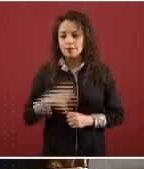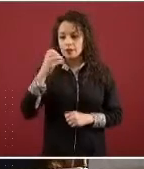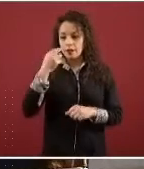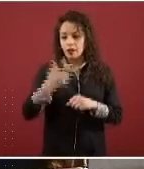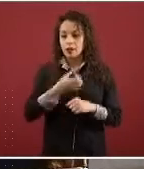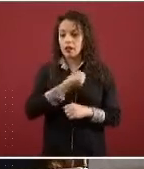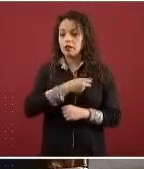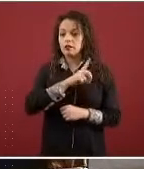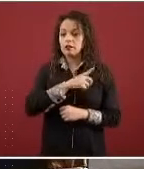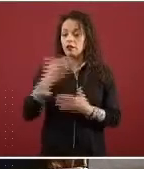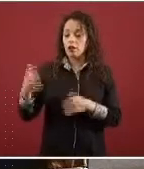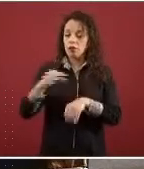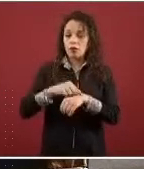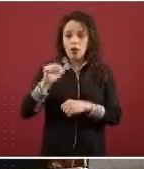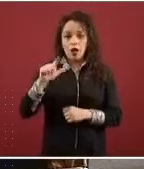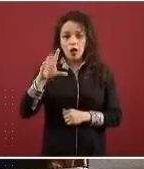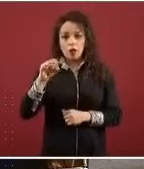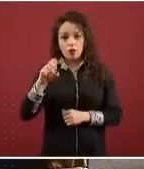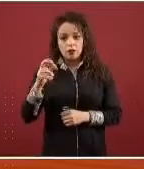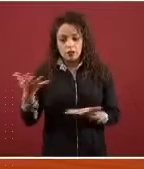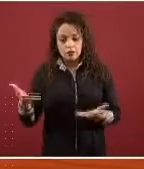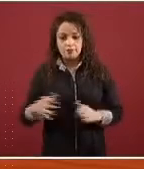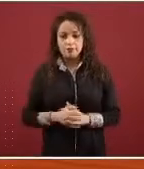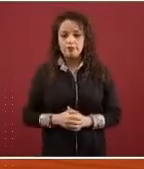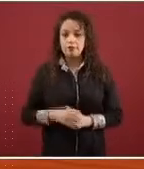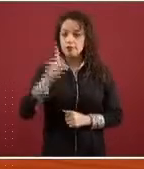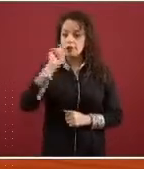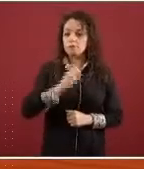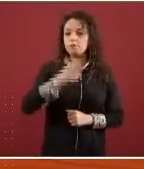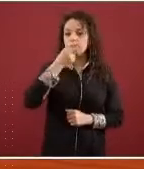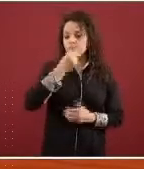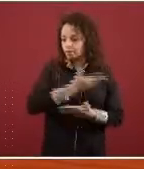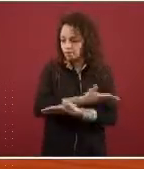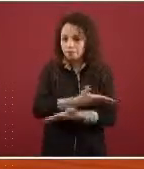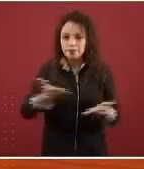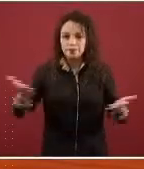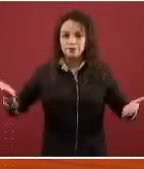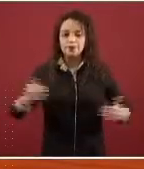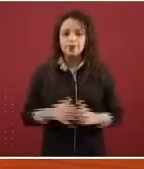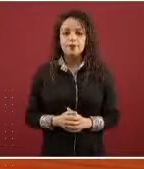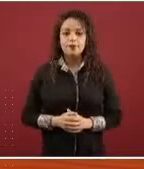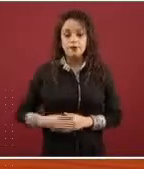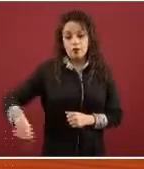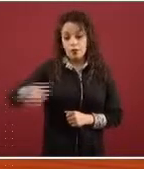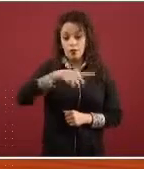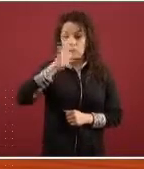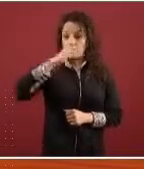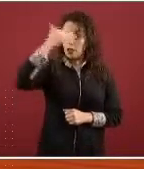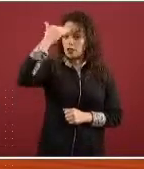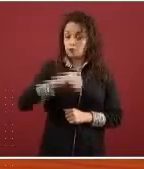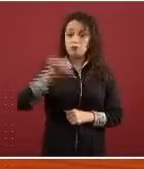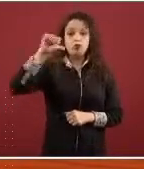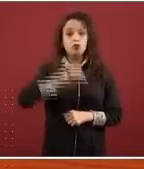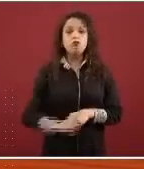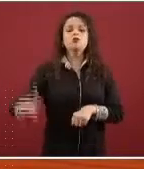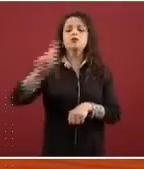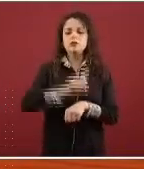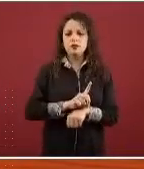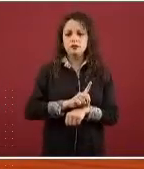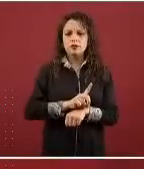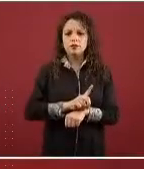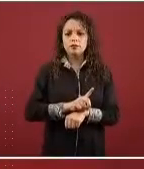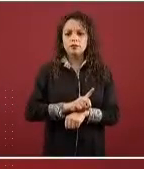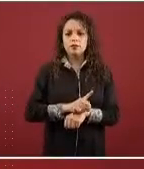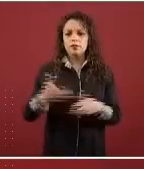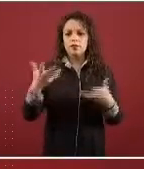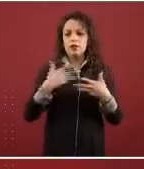doctor Alcocer, señoras y señores. Como es de su conocimiento, el día de hoy sostuvo